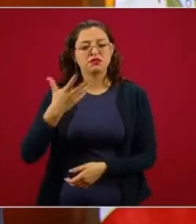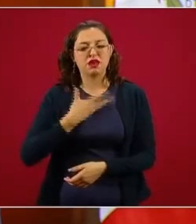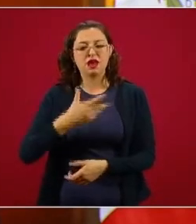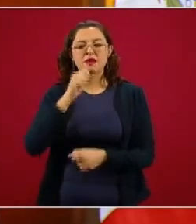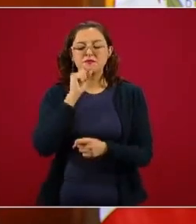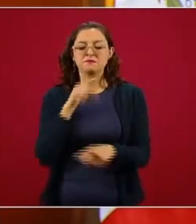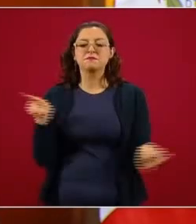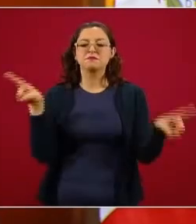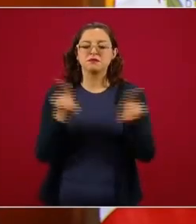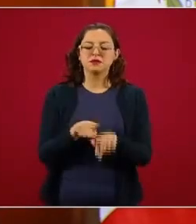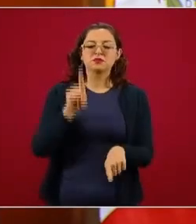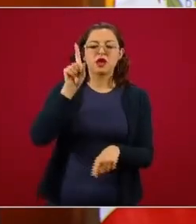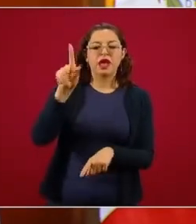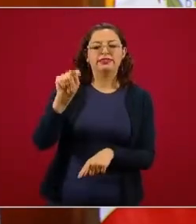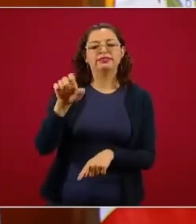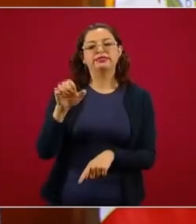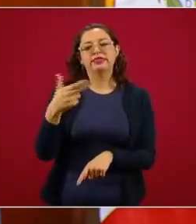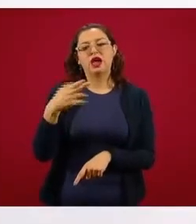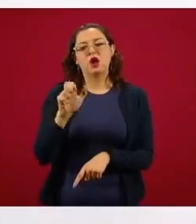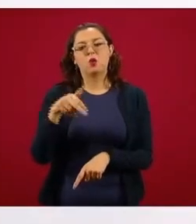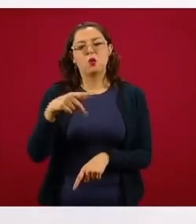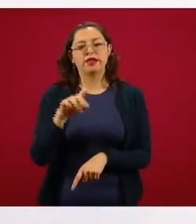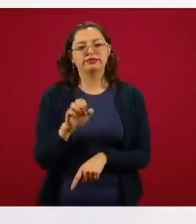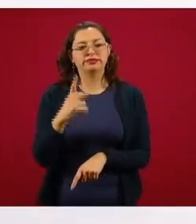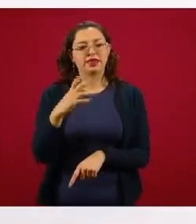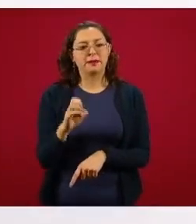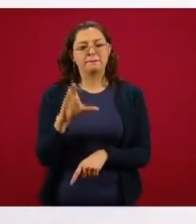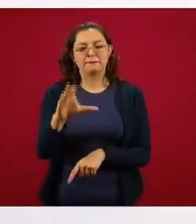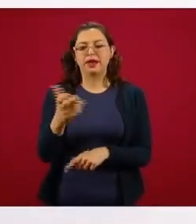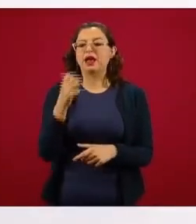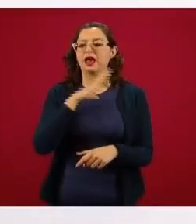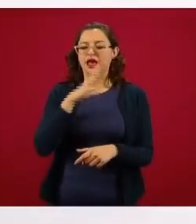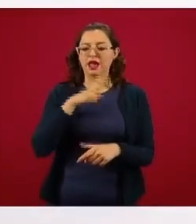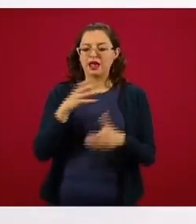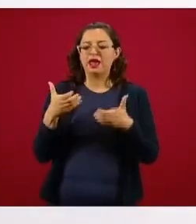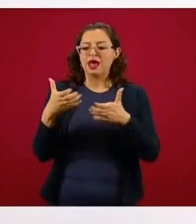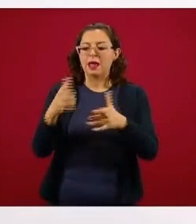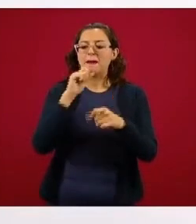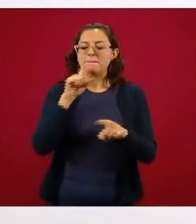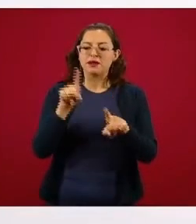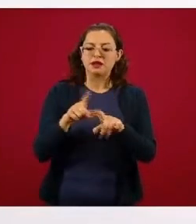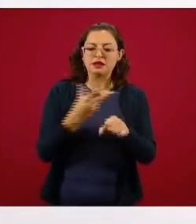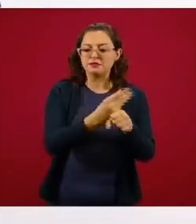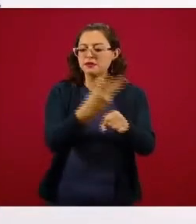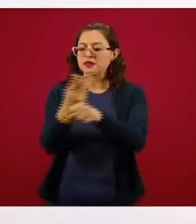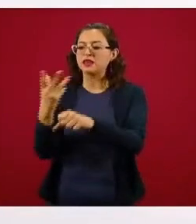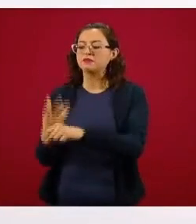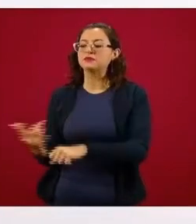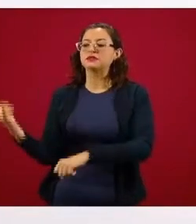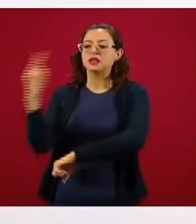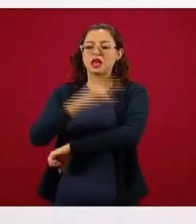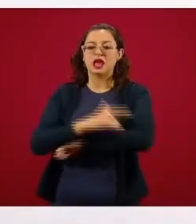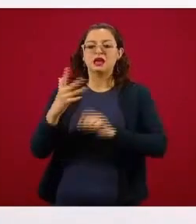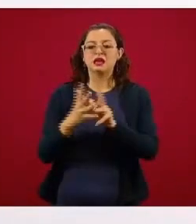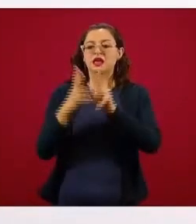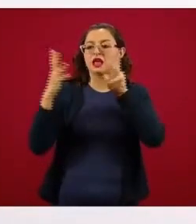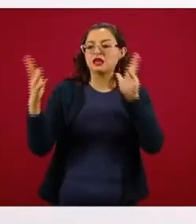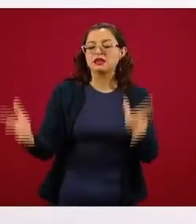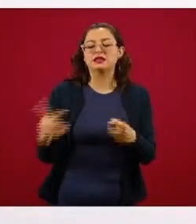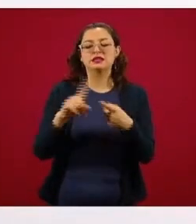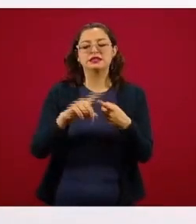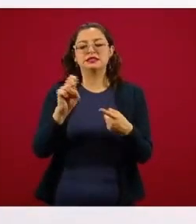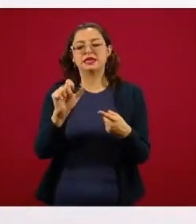del Istmo de Tehuantepec con la ampliación de los puertos de Salina Cruz y